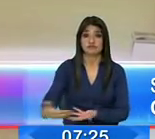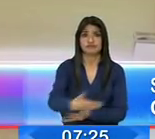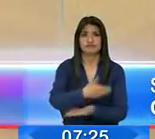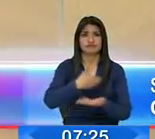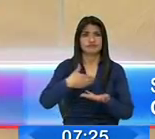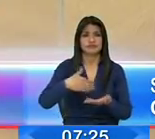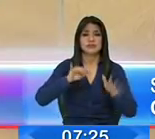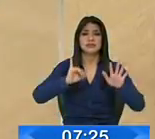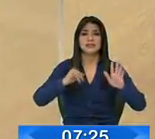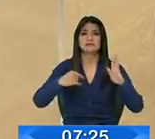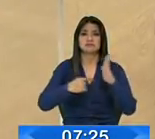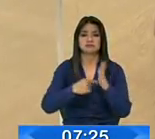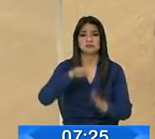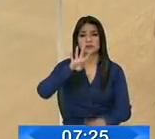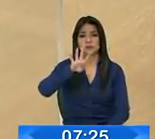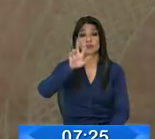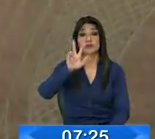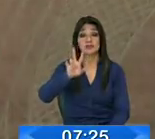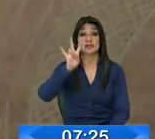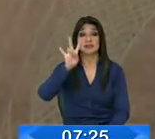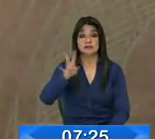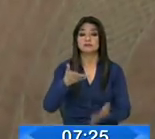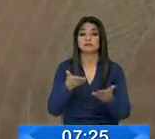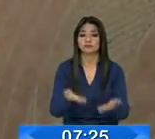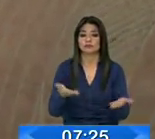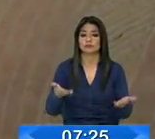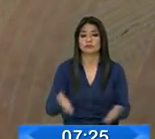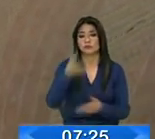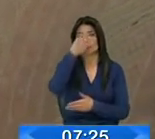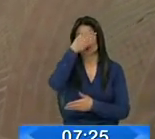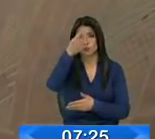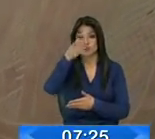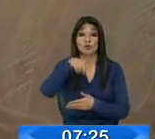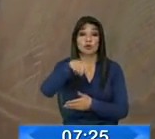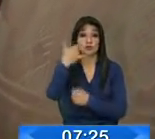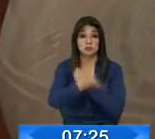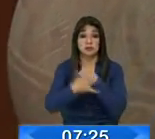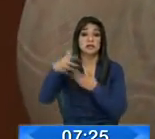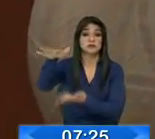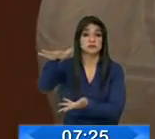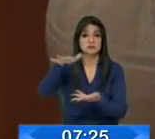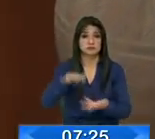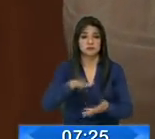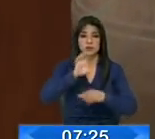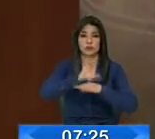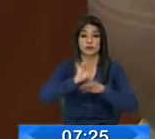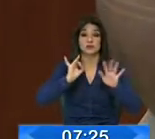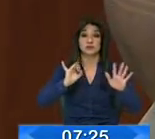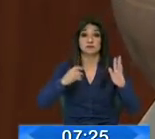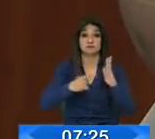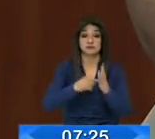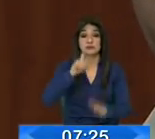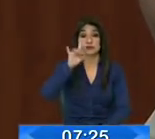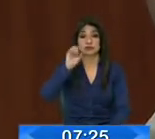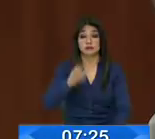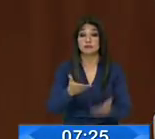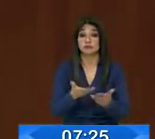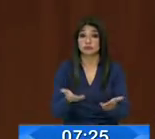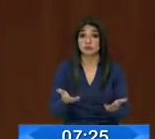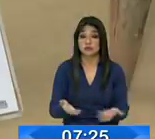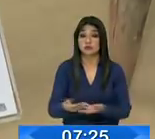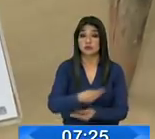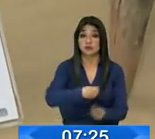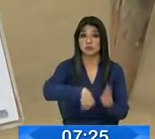aproximadamente 6,437 bienes culturales repatriados del exterior y 7,180 objetos